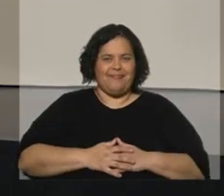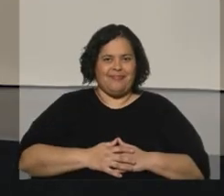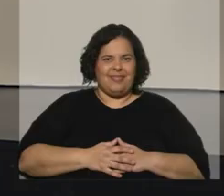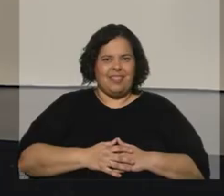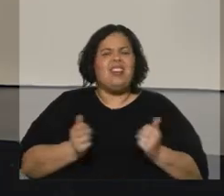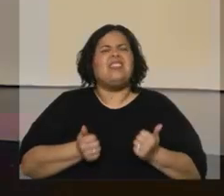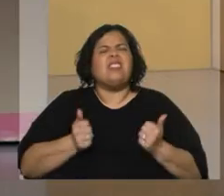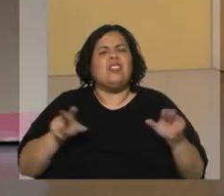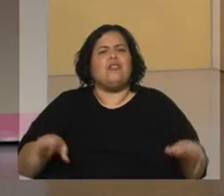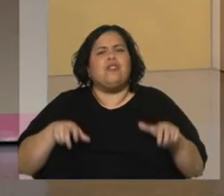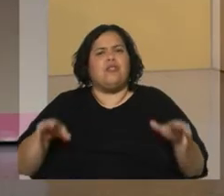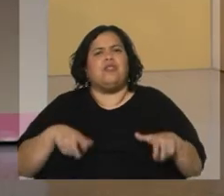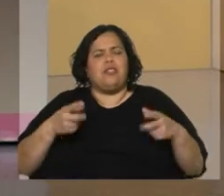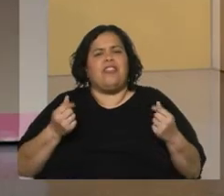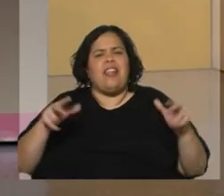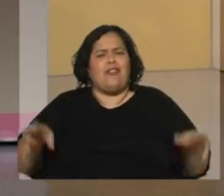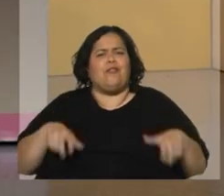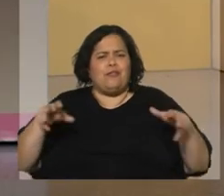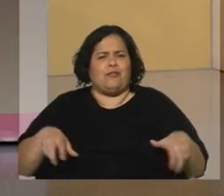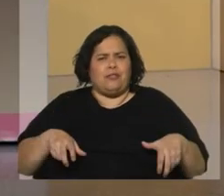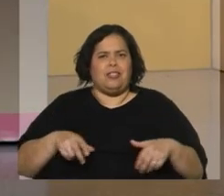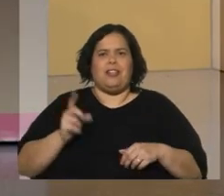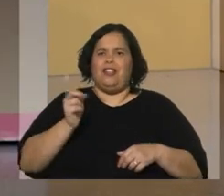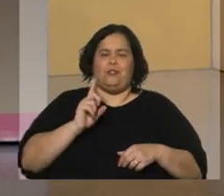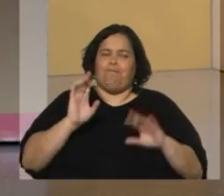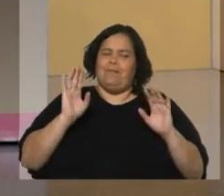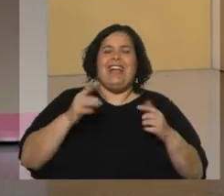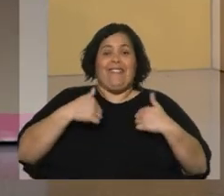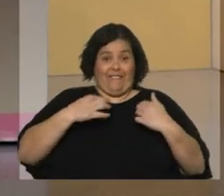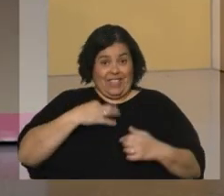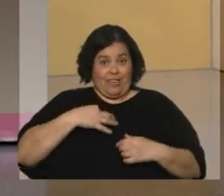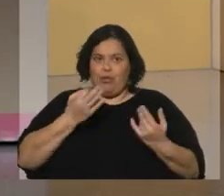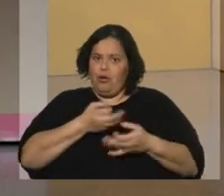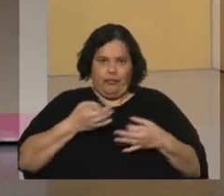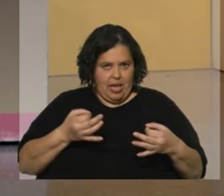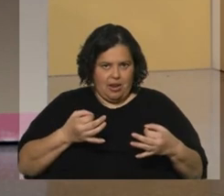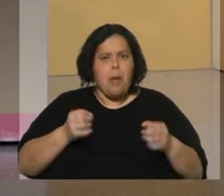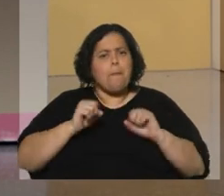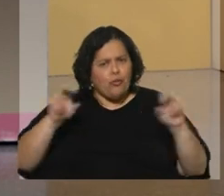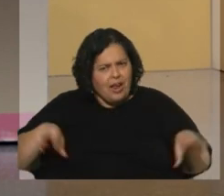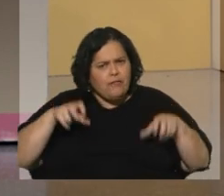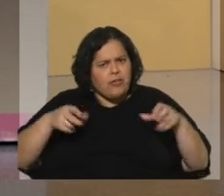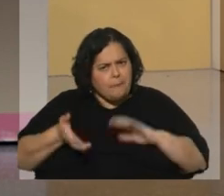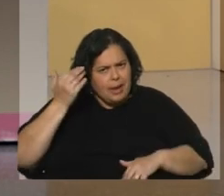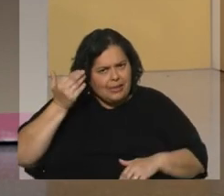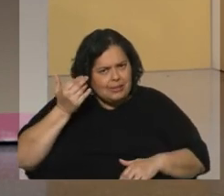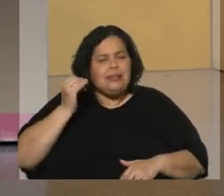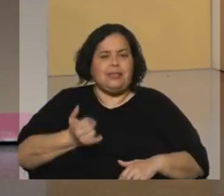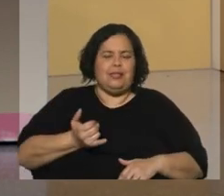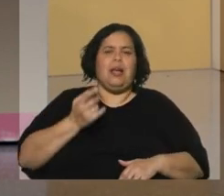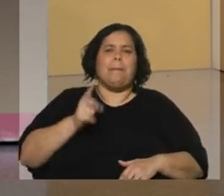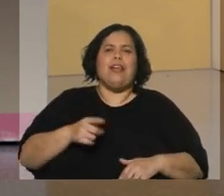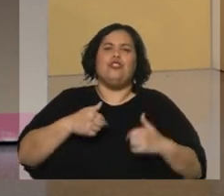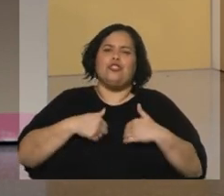oferta vivo perfectamente bien Podría ser mucho más Sí pero estoy